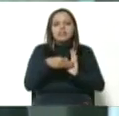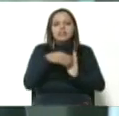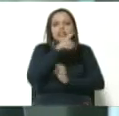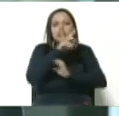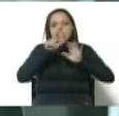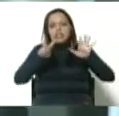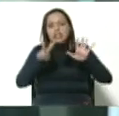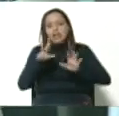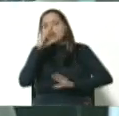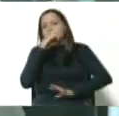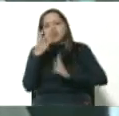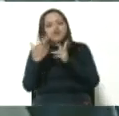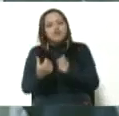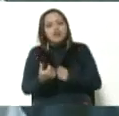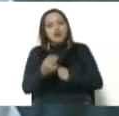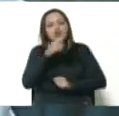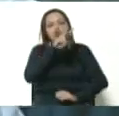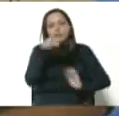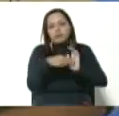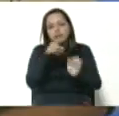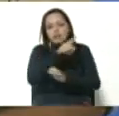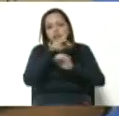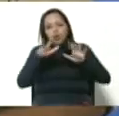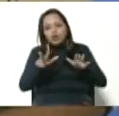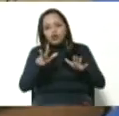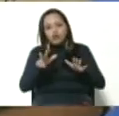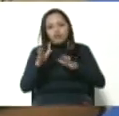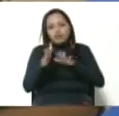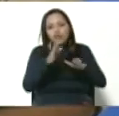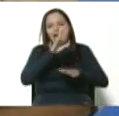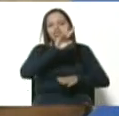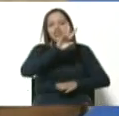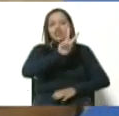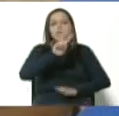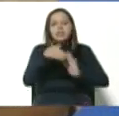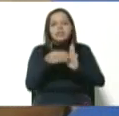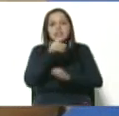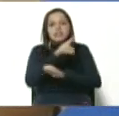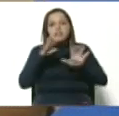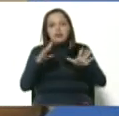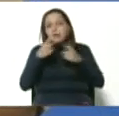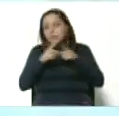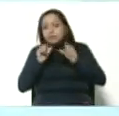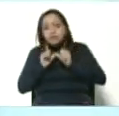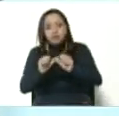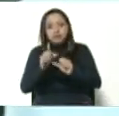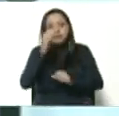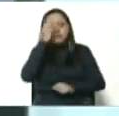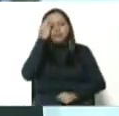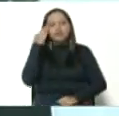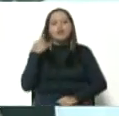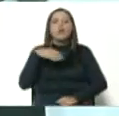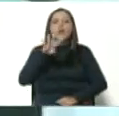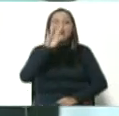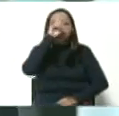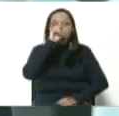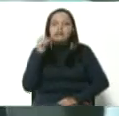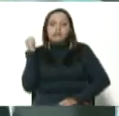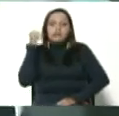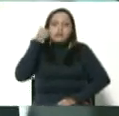18 y 19 todavía, pero suponemos que la situación se siguió desarrollando. Y en esos 4 años, compañeros y compañeras, el